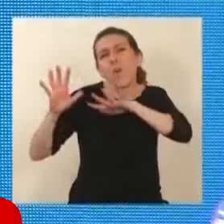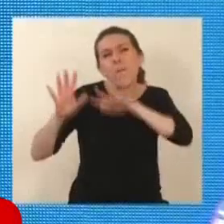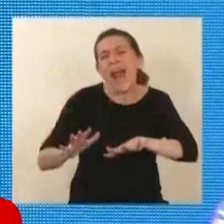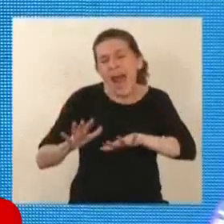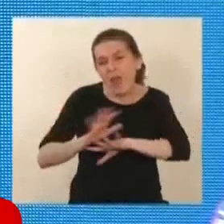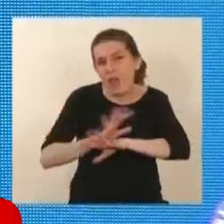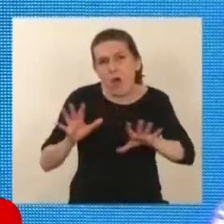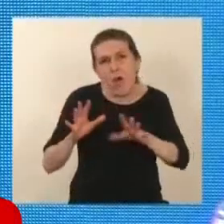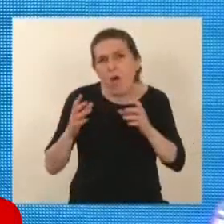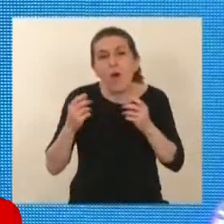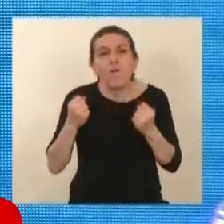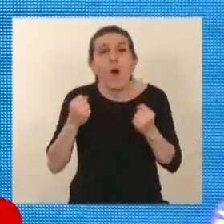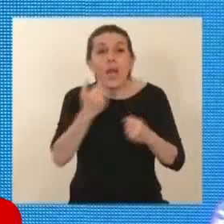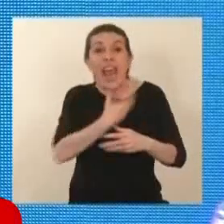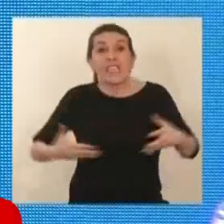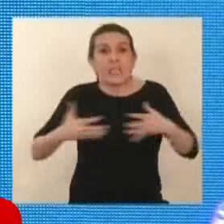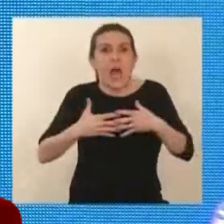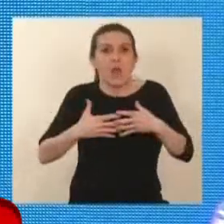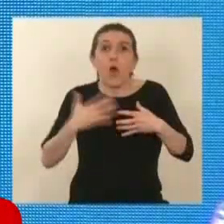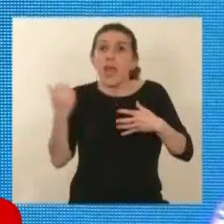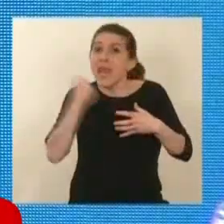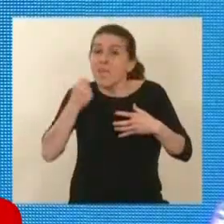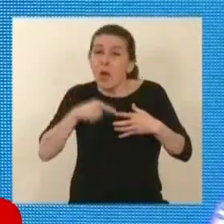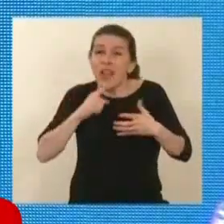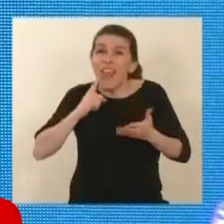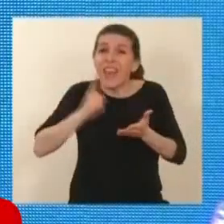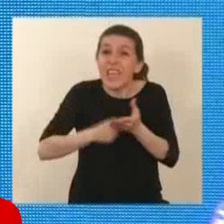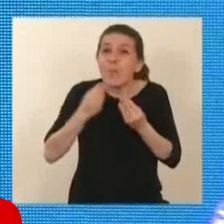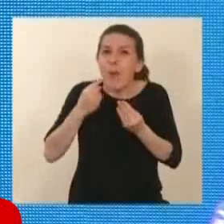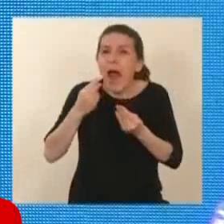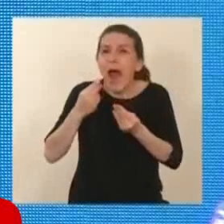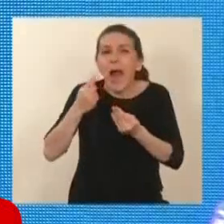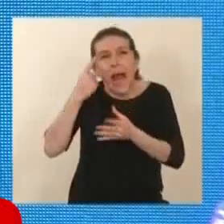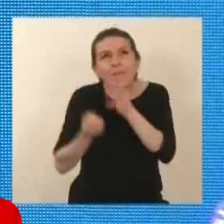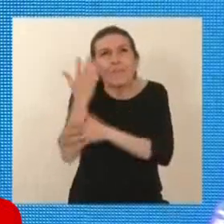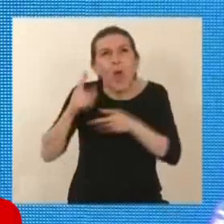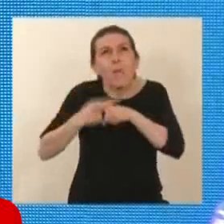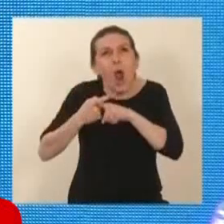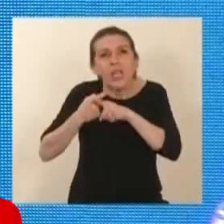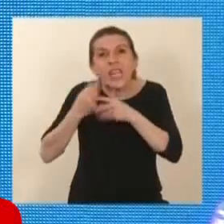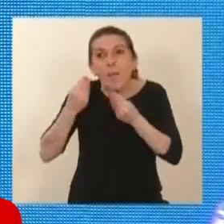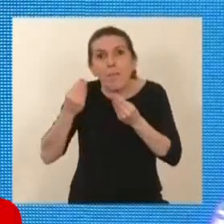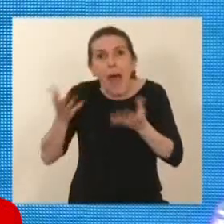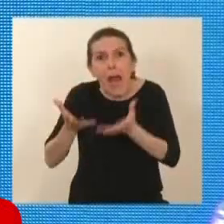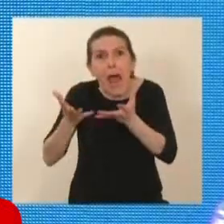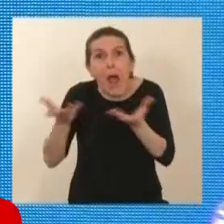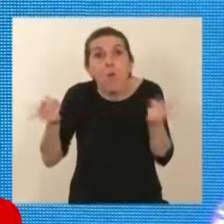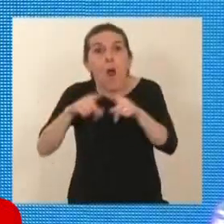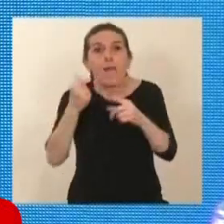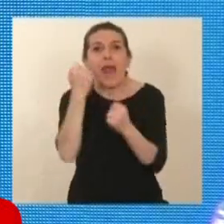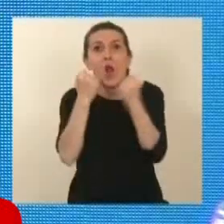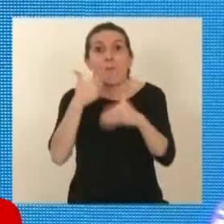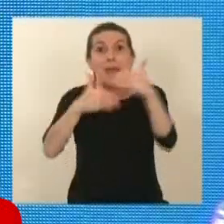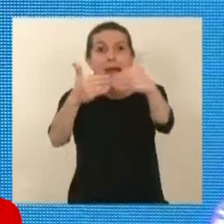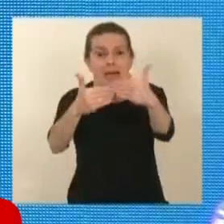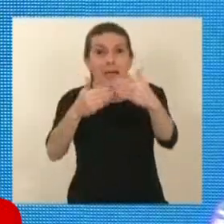Estado va a jugar un rol decisivo en impulsar políticas en pos de la recuperación, al mismo